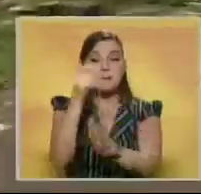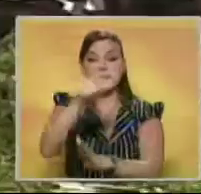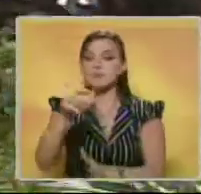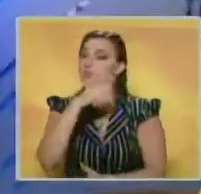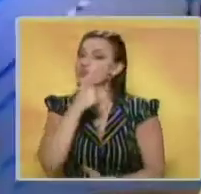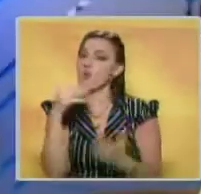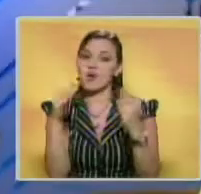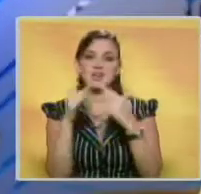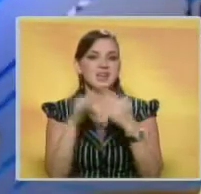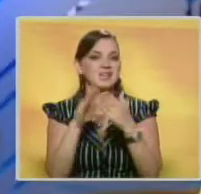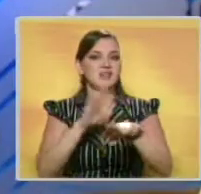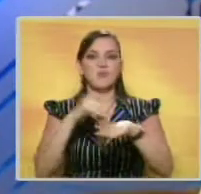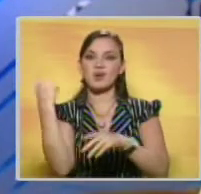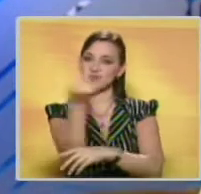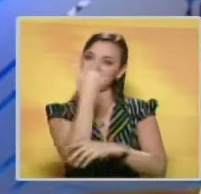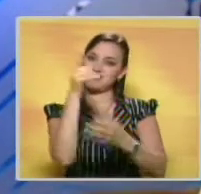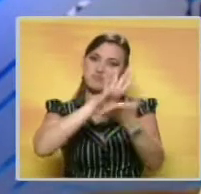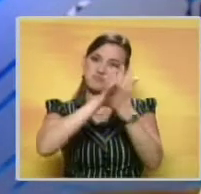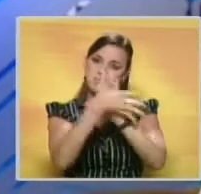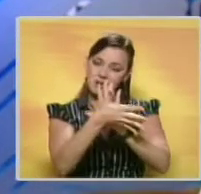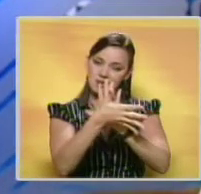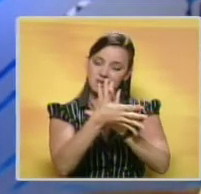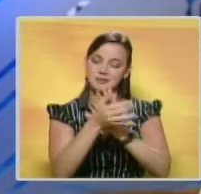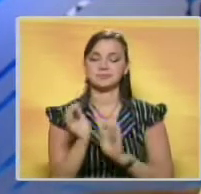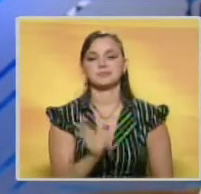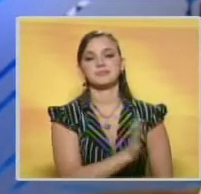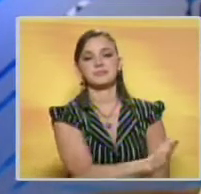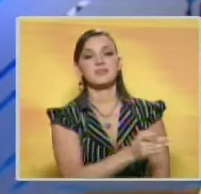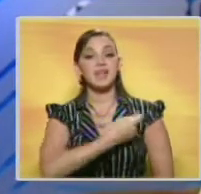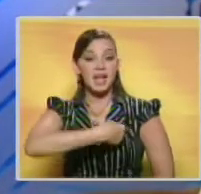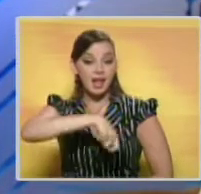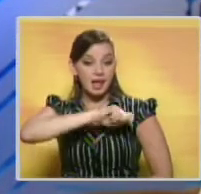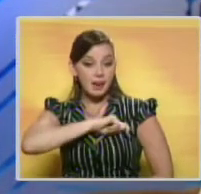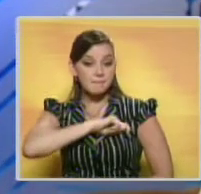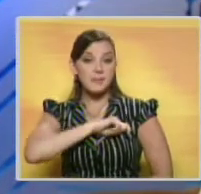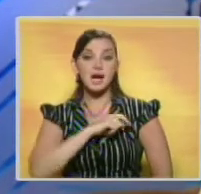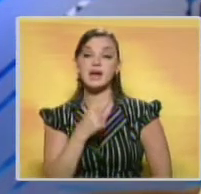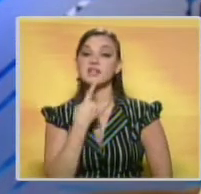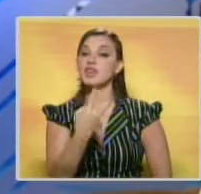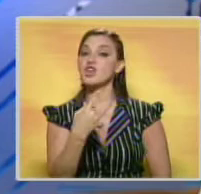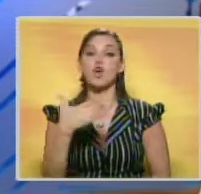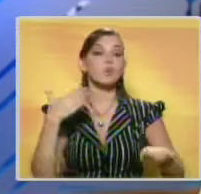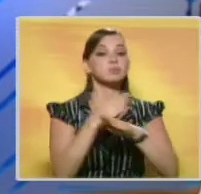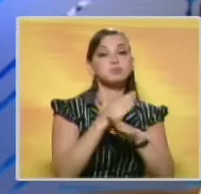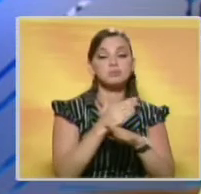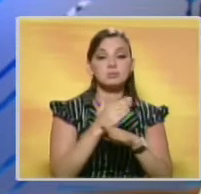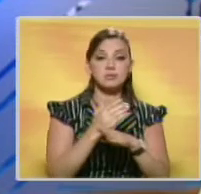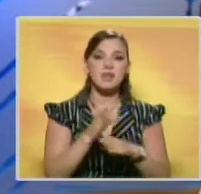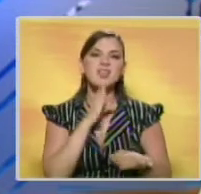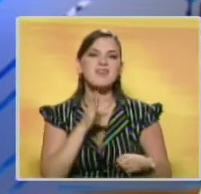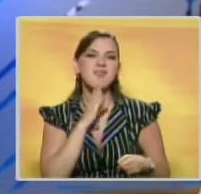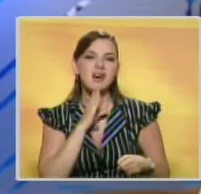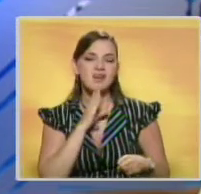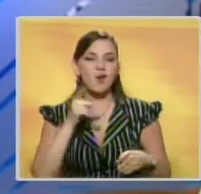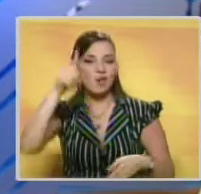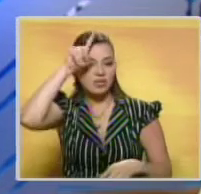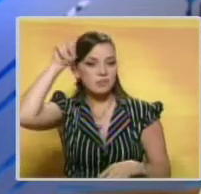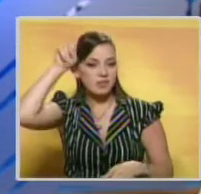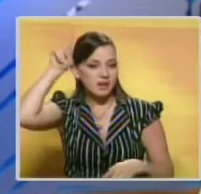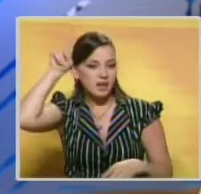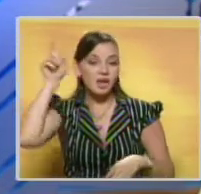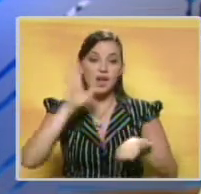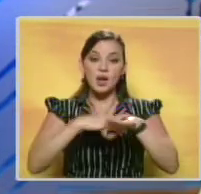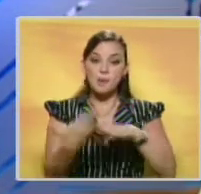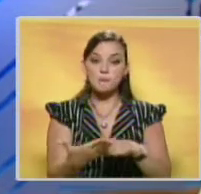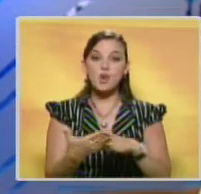hogar. España ordenó el bloqueo temporal de reembolsos de depósitos y fondos de inversión del Banco de Madrid ante las acusaciones